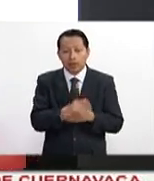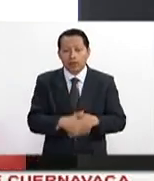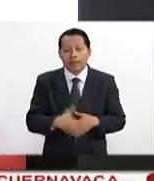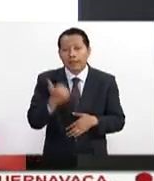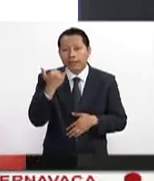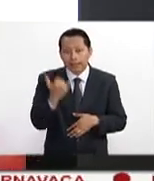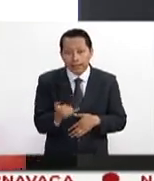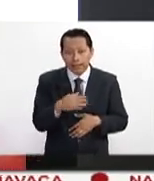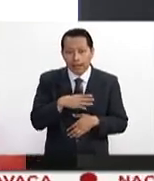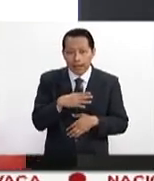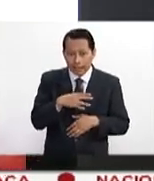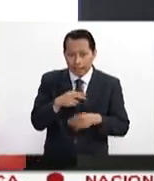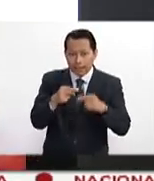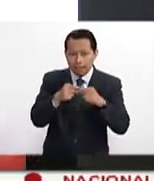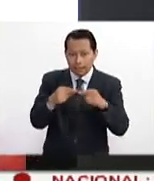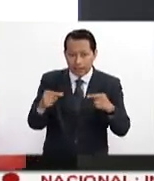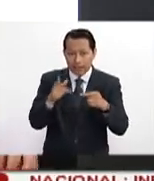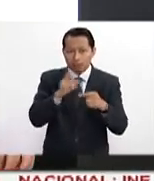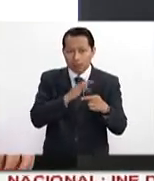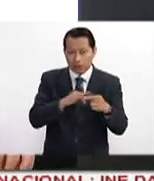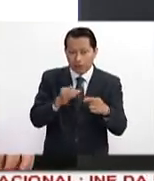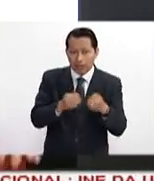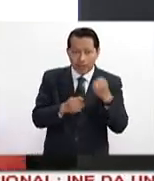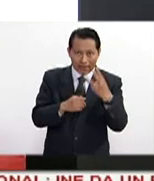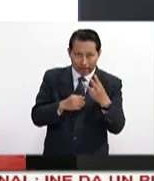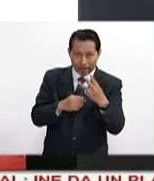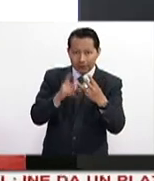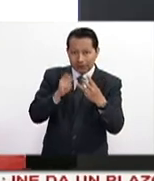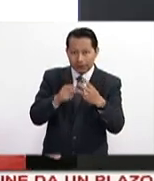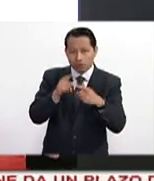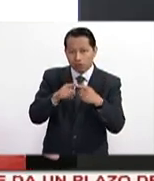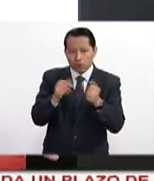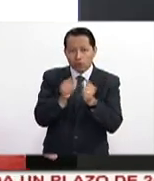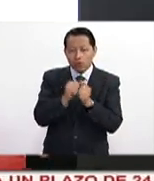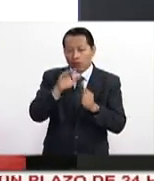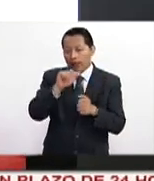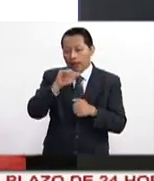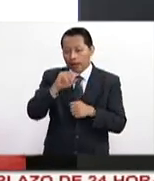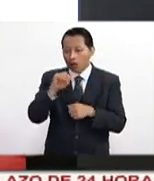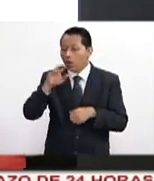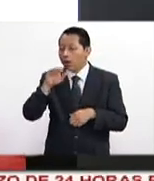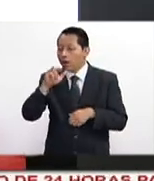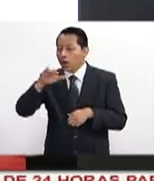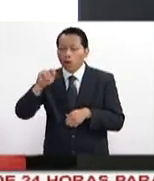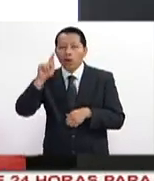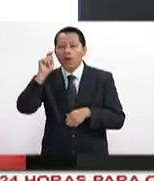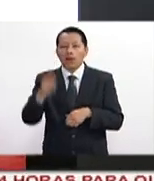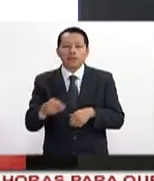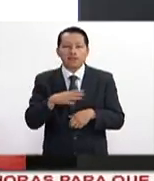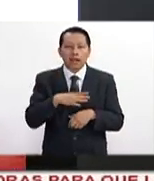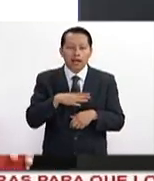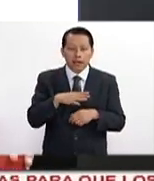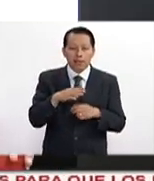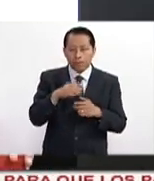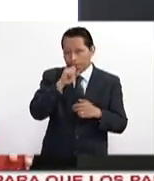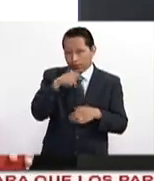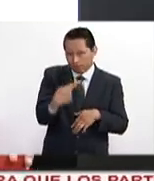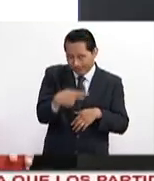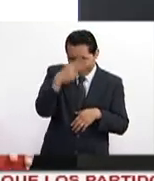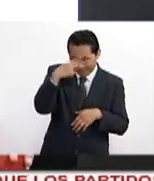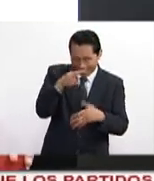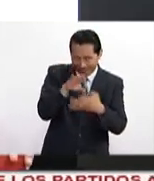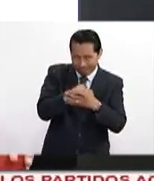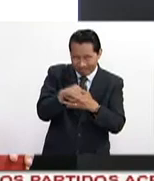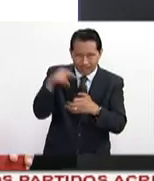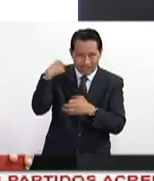Y además las barras, llevamos 3 barras. Una hecha con cacao criollo, que es el cacao endémico mexicano,